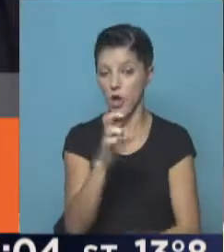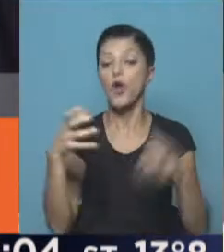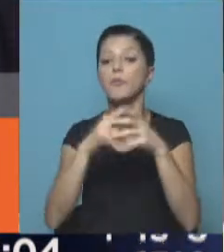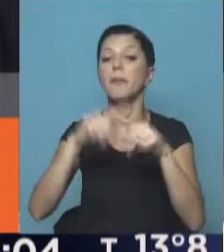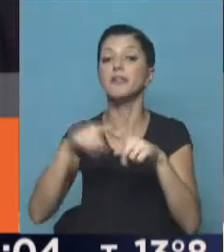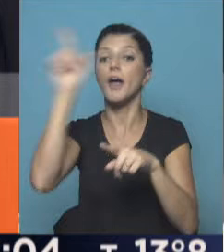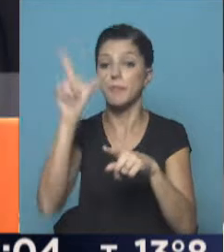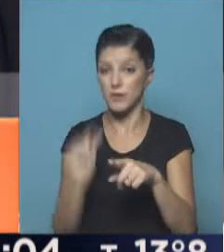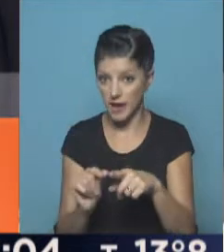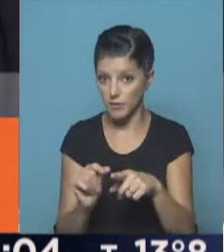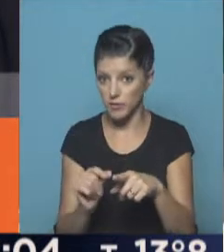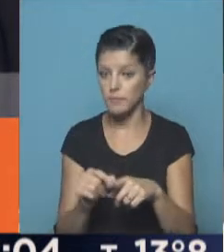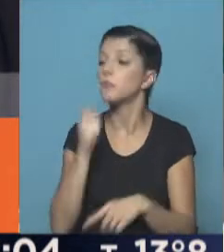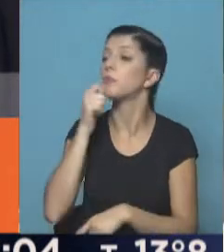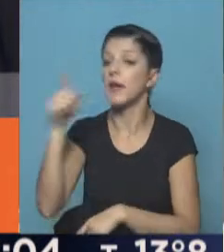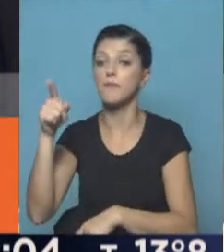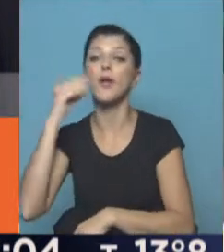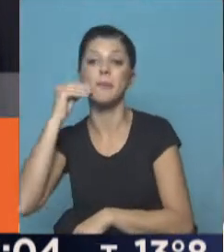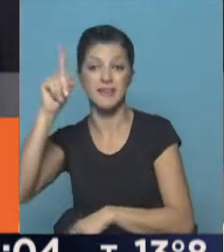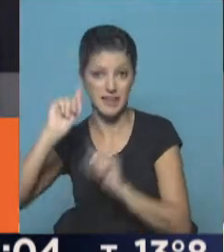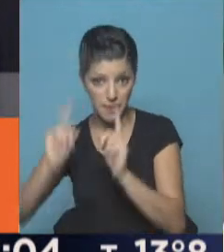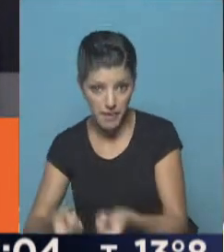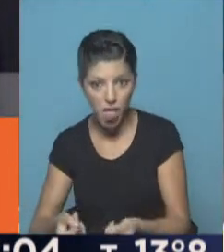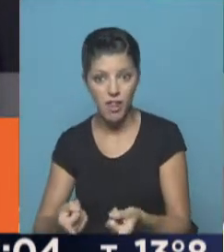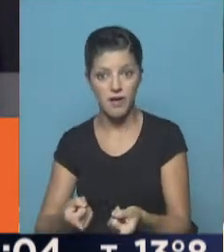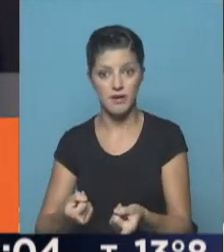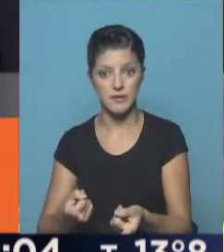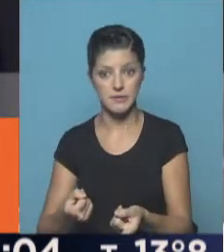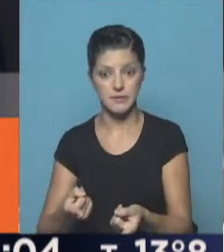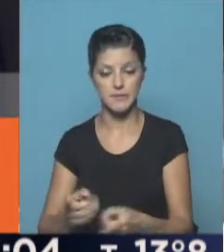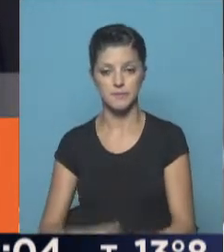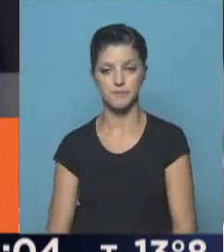esto está ocurriendo en todo UKIP, en Gran Bretaña. Entonces, creo